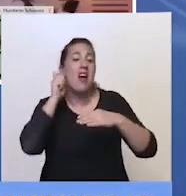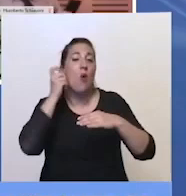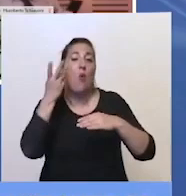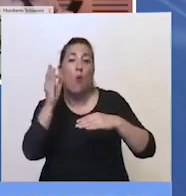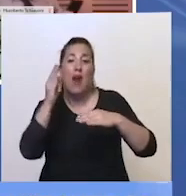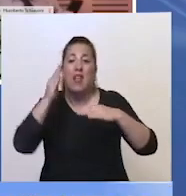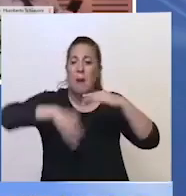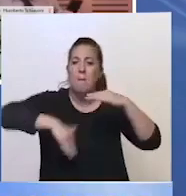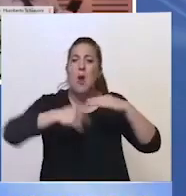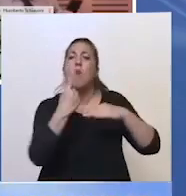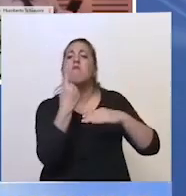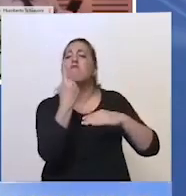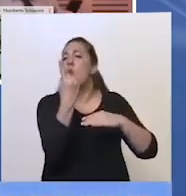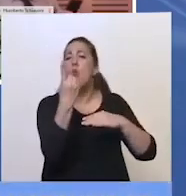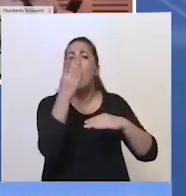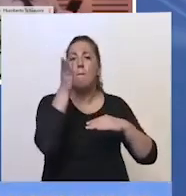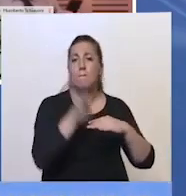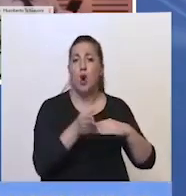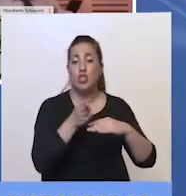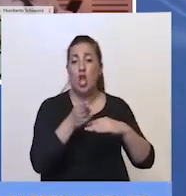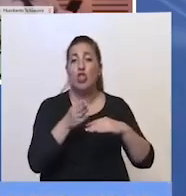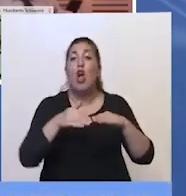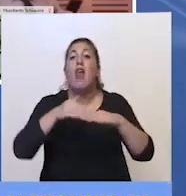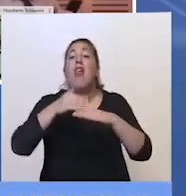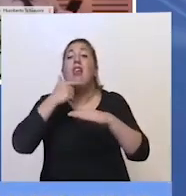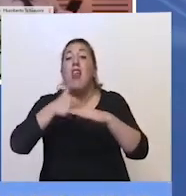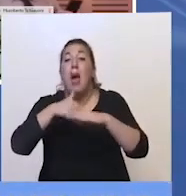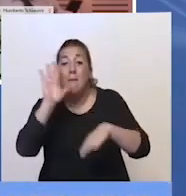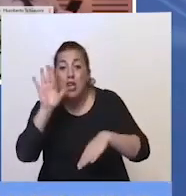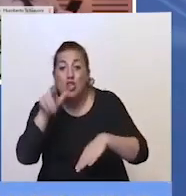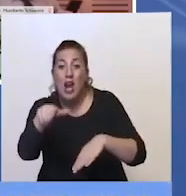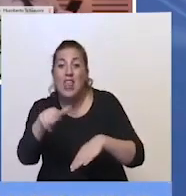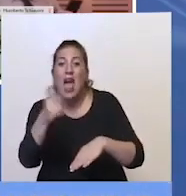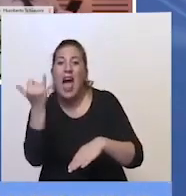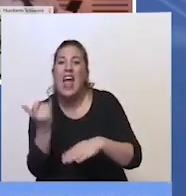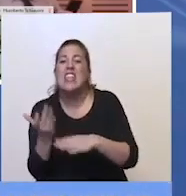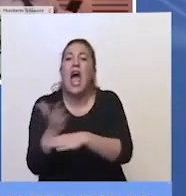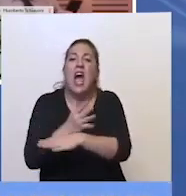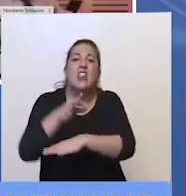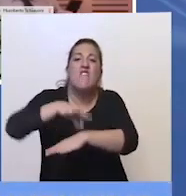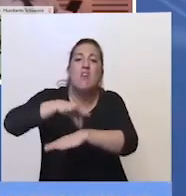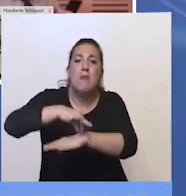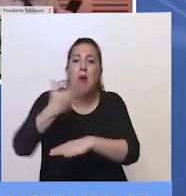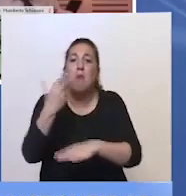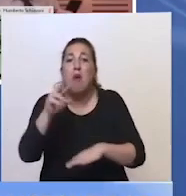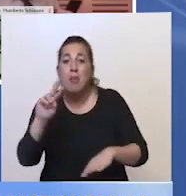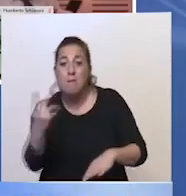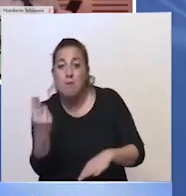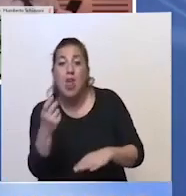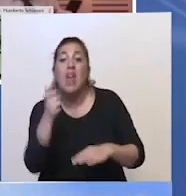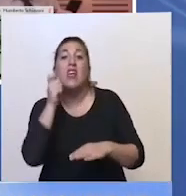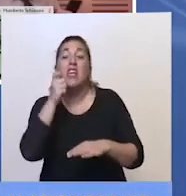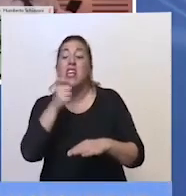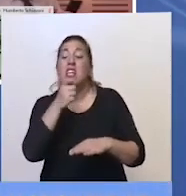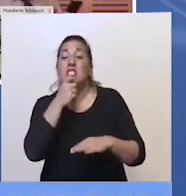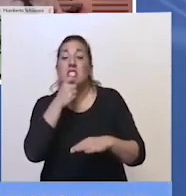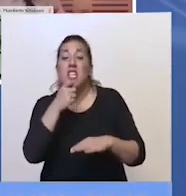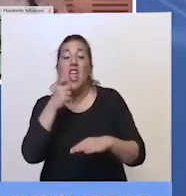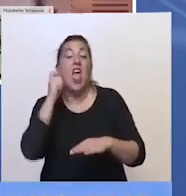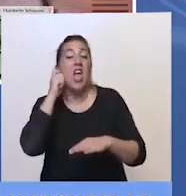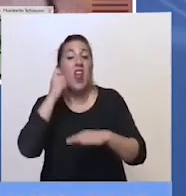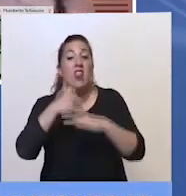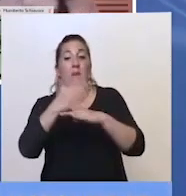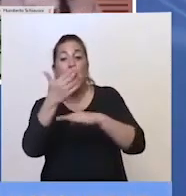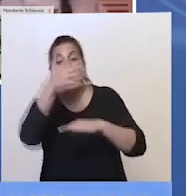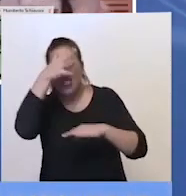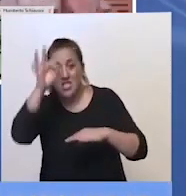llega al 1% y en la mayoría de los casos con factores de comorbilidad, cuando sube de los 60 años va al